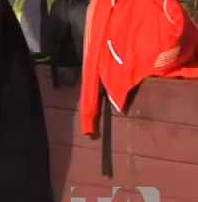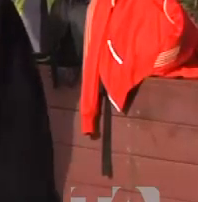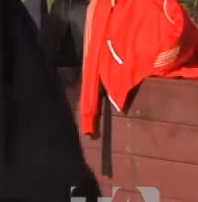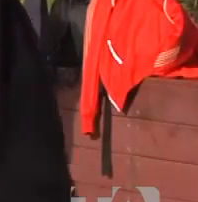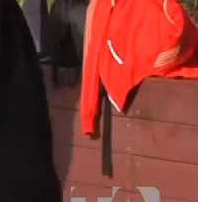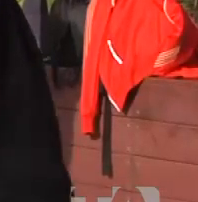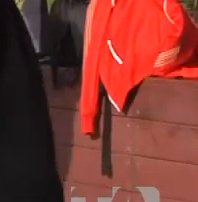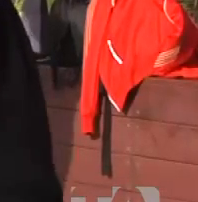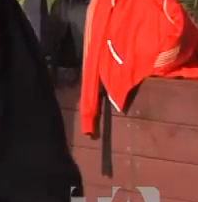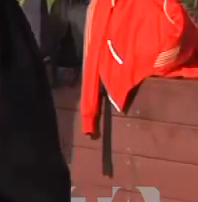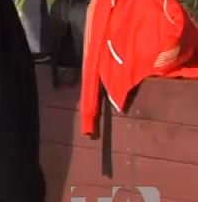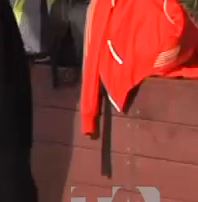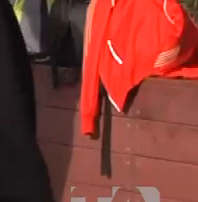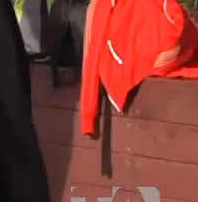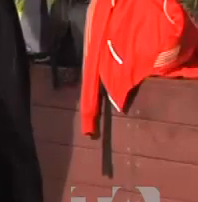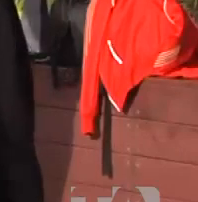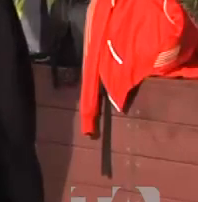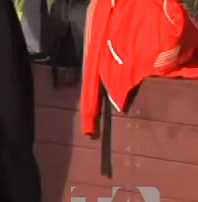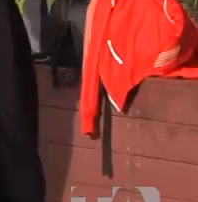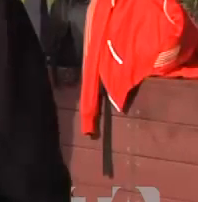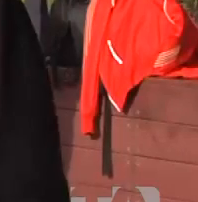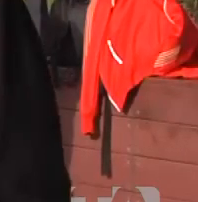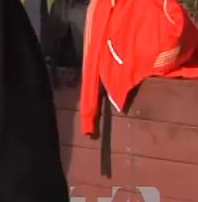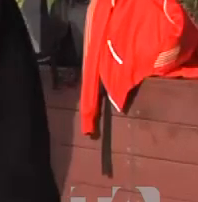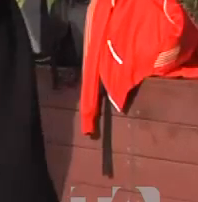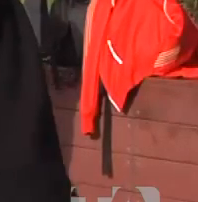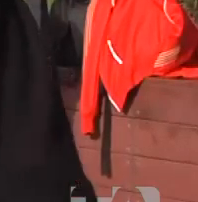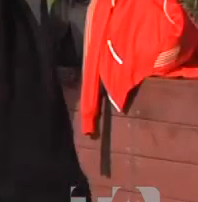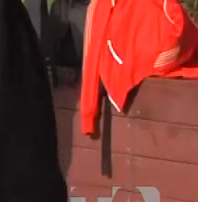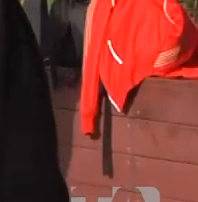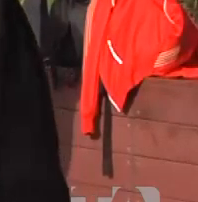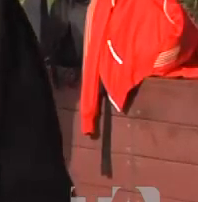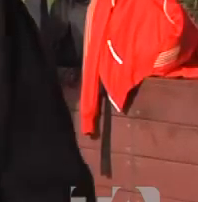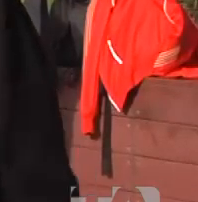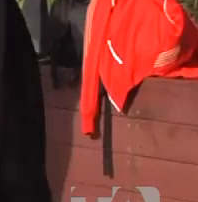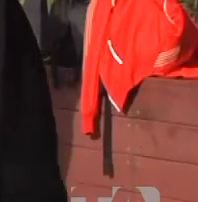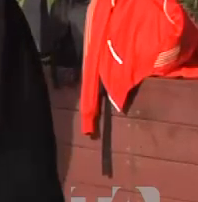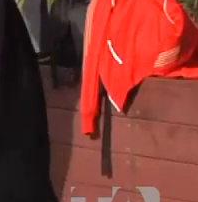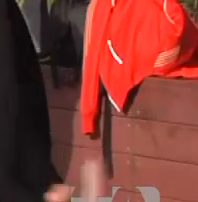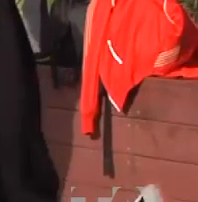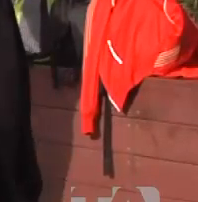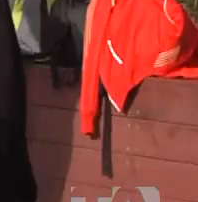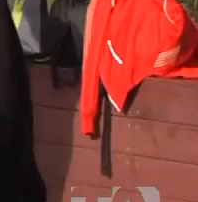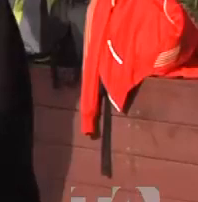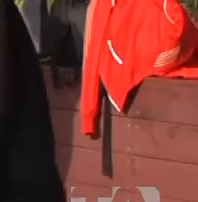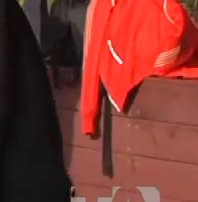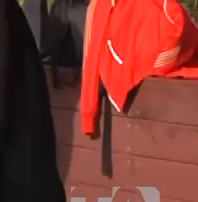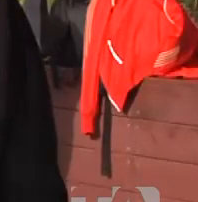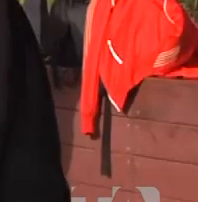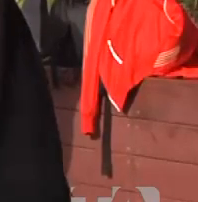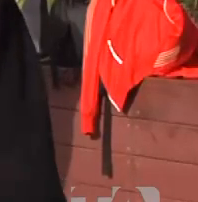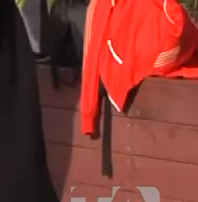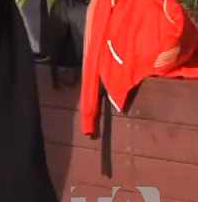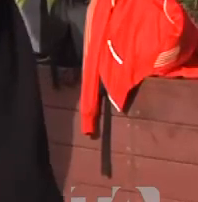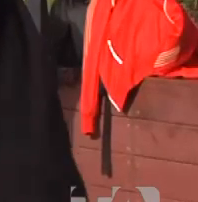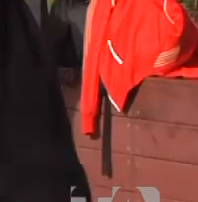A las 9 de la mañana está convocada la primera sesión por el alcalde Santiago Guarderas, así que a estar muy pendientes.